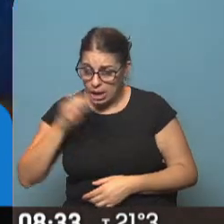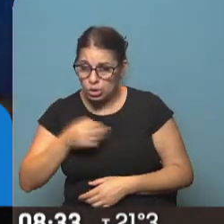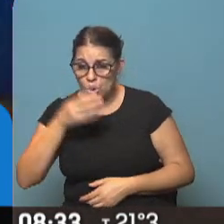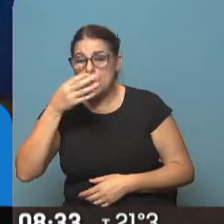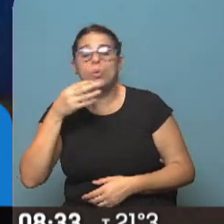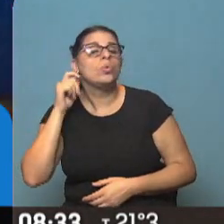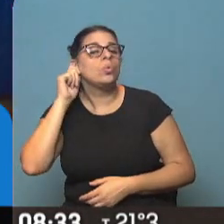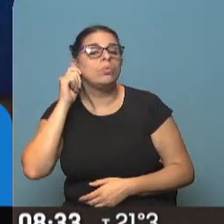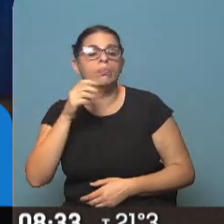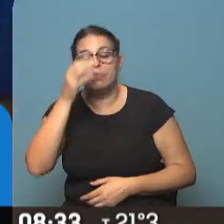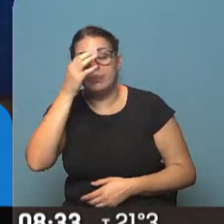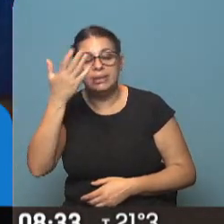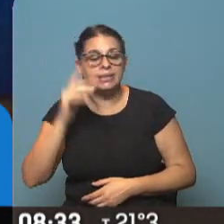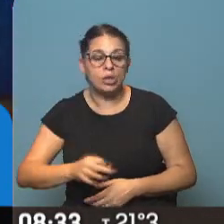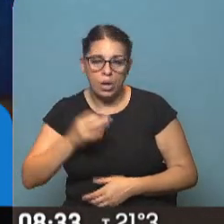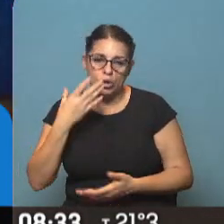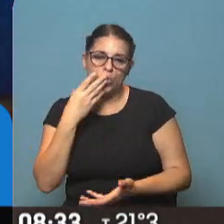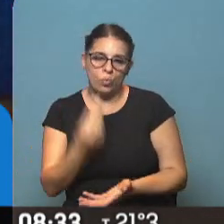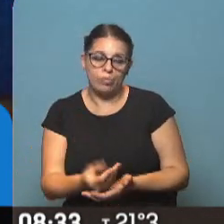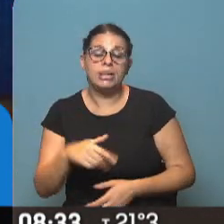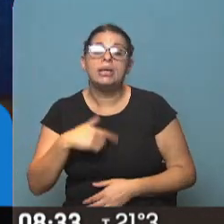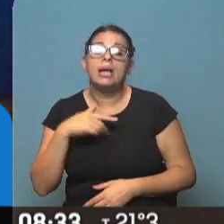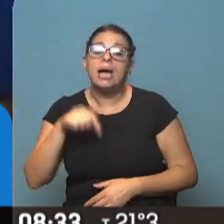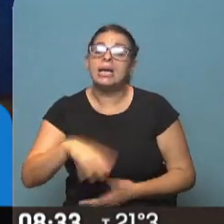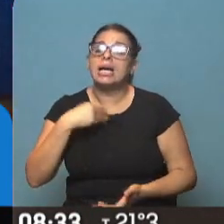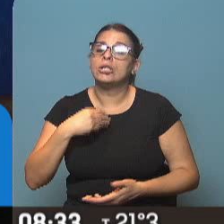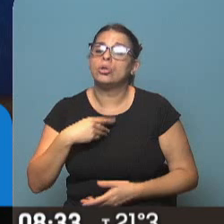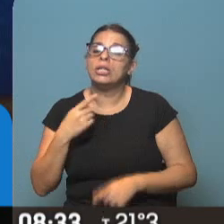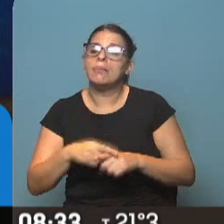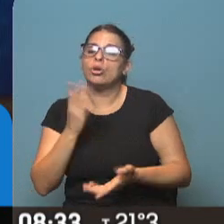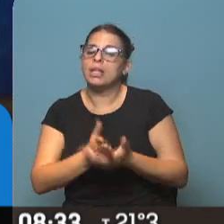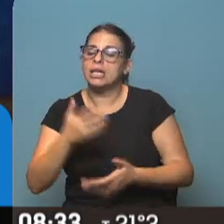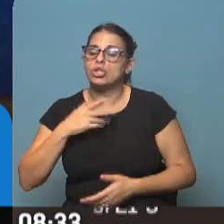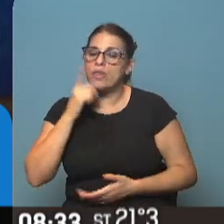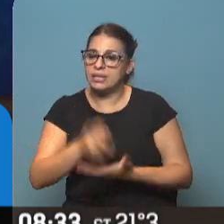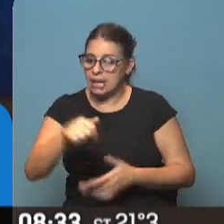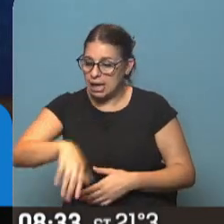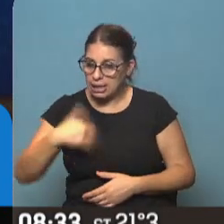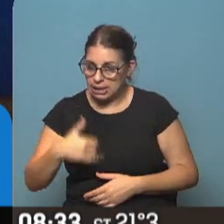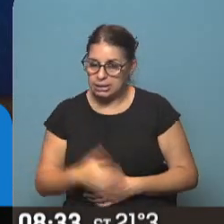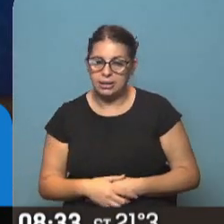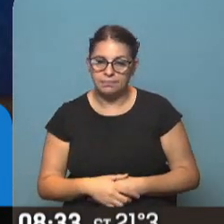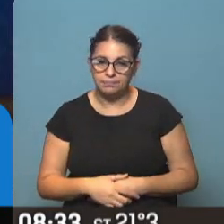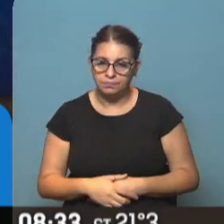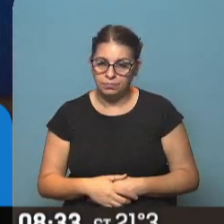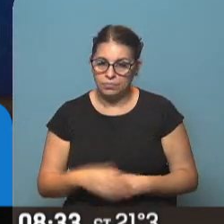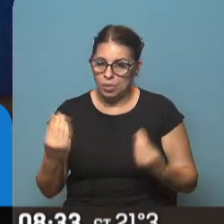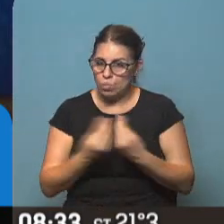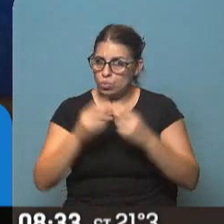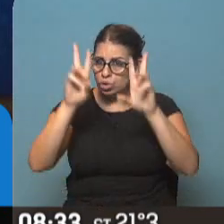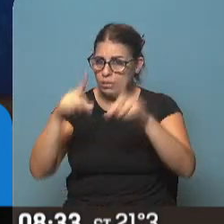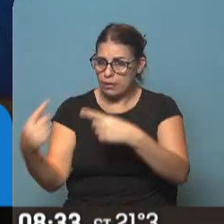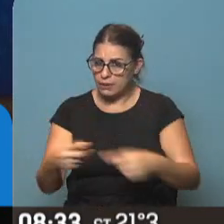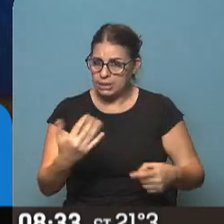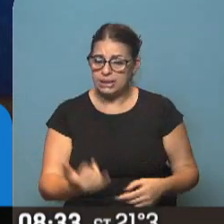25 años católicas por el derecho a decidir en la argentina y bueno tenemos muchos temas